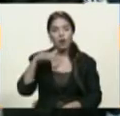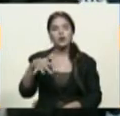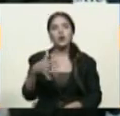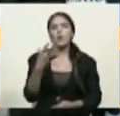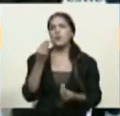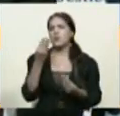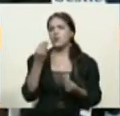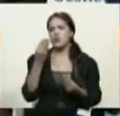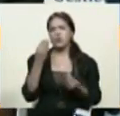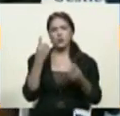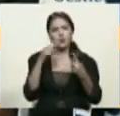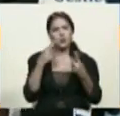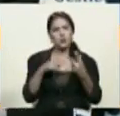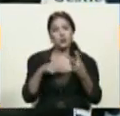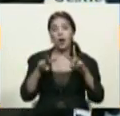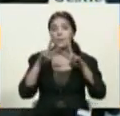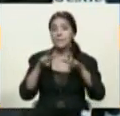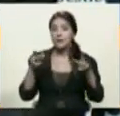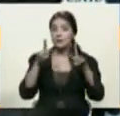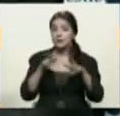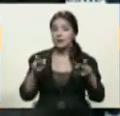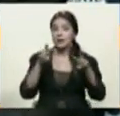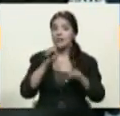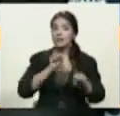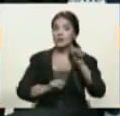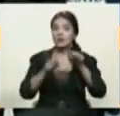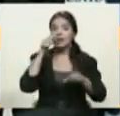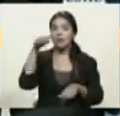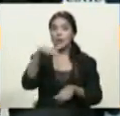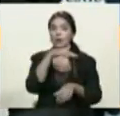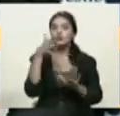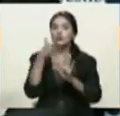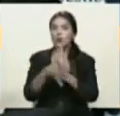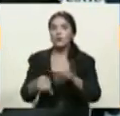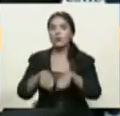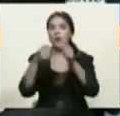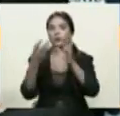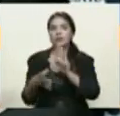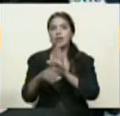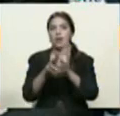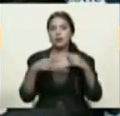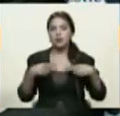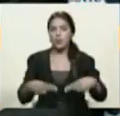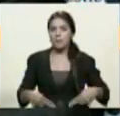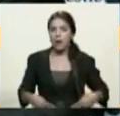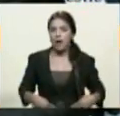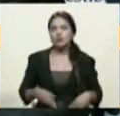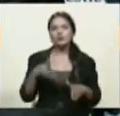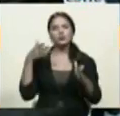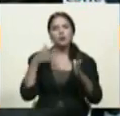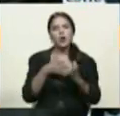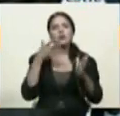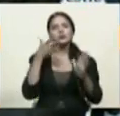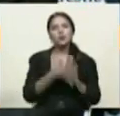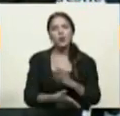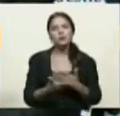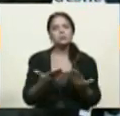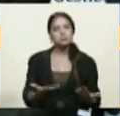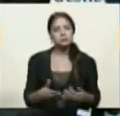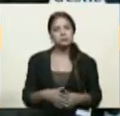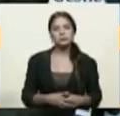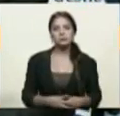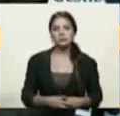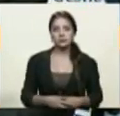muchísimos casos que investigaban la defensoría del pueblo en materia de violaciones de derechos humanos chocaban con el muro